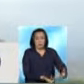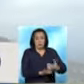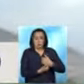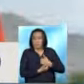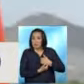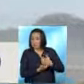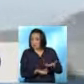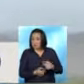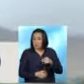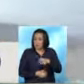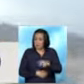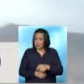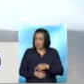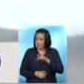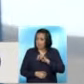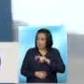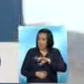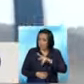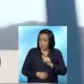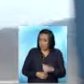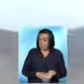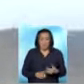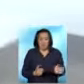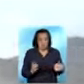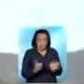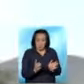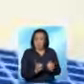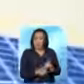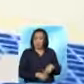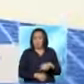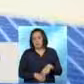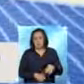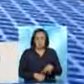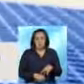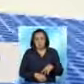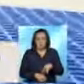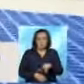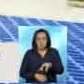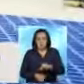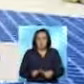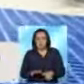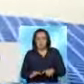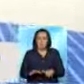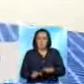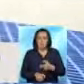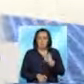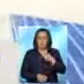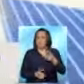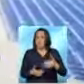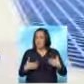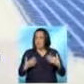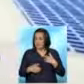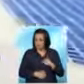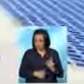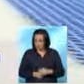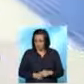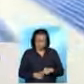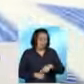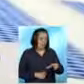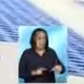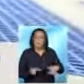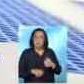¿no? Ahora Panchita, de raza pequinés, se pasea tranquila y feliz por La Tarjea. Los trabajadores se